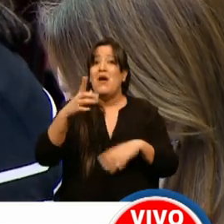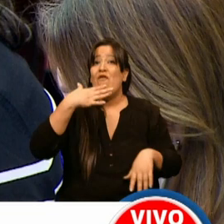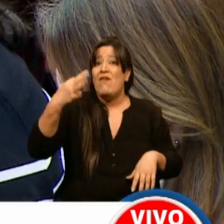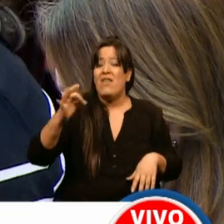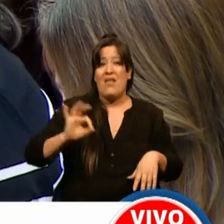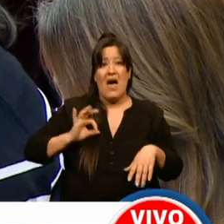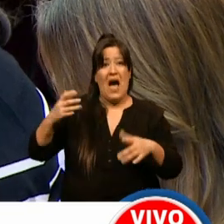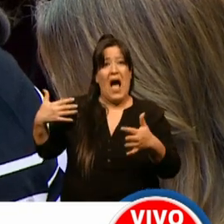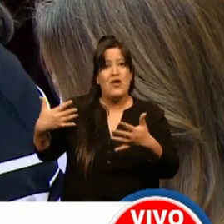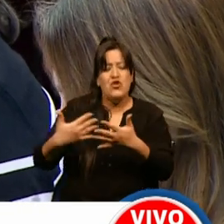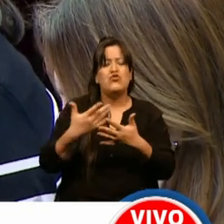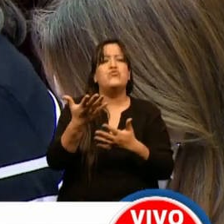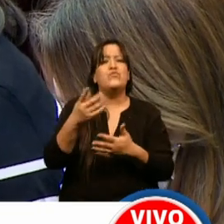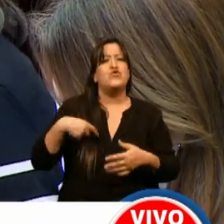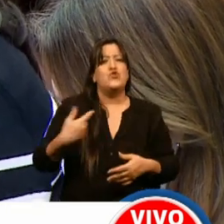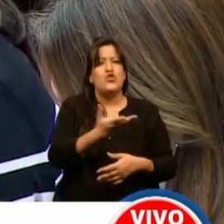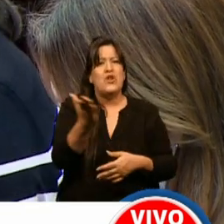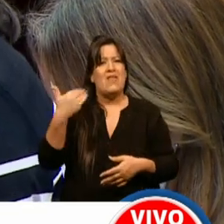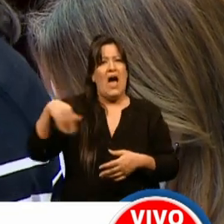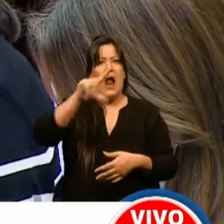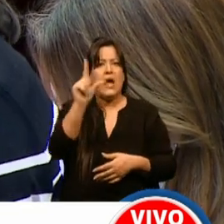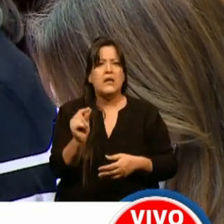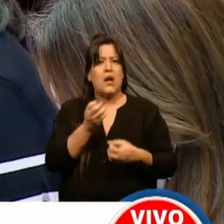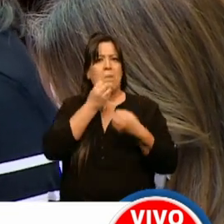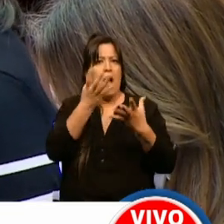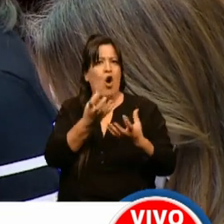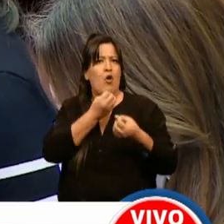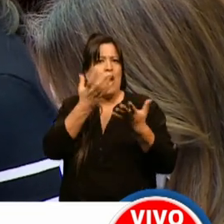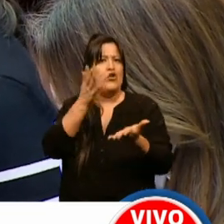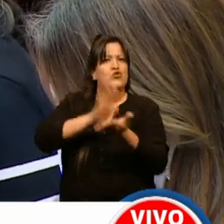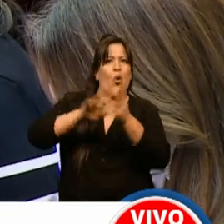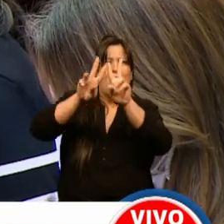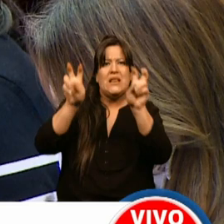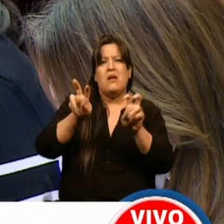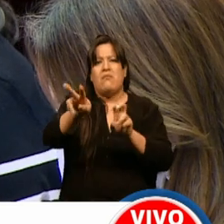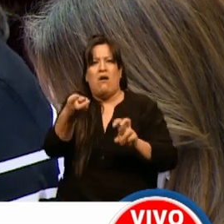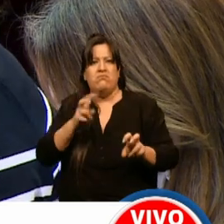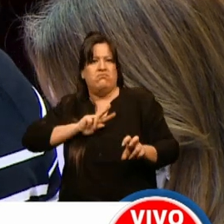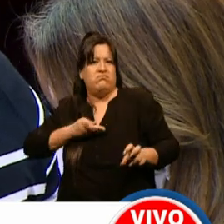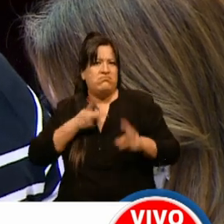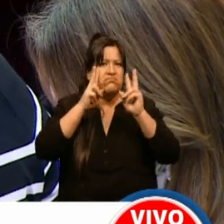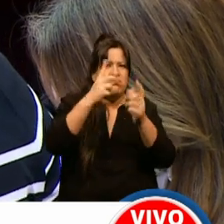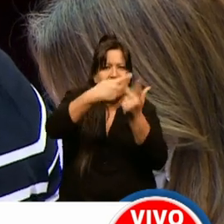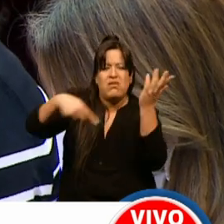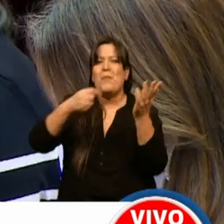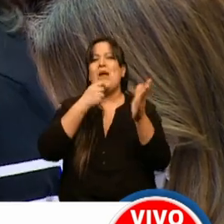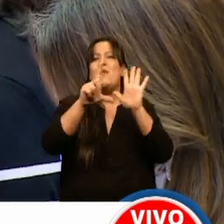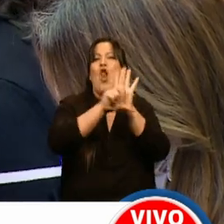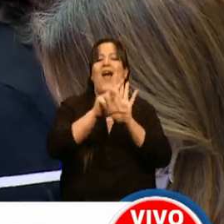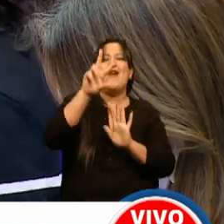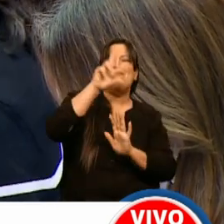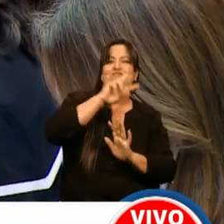como sociedad argentina mejorando mucho en este aspecto la ley del matrimonio igualitario